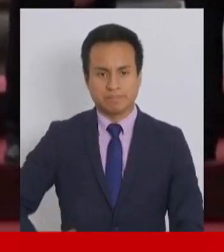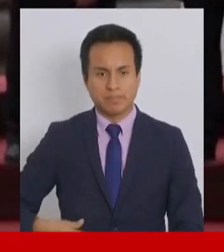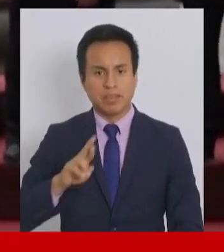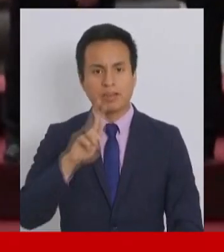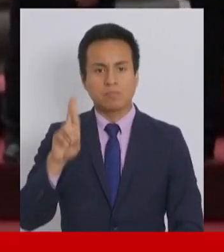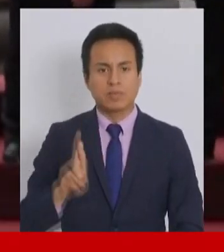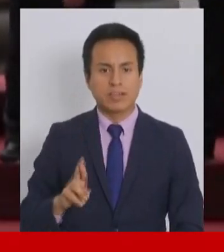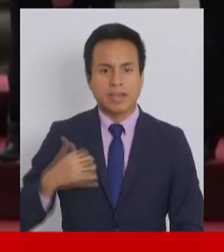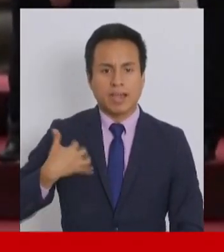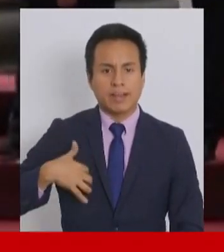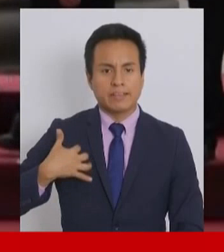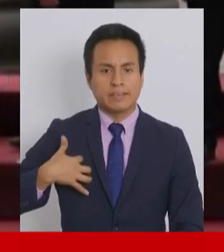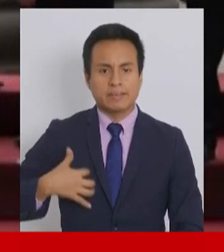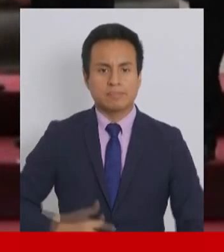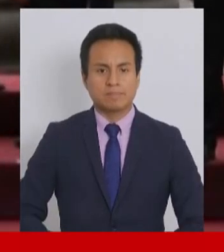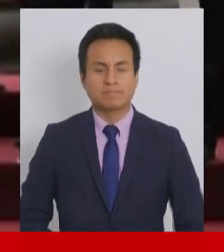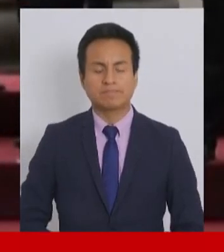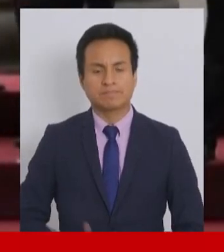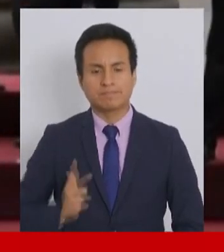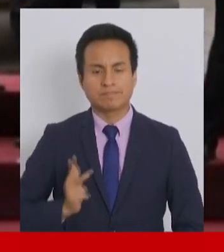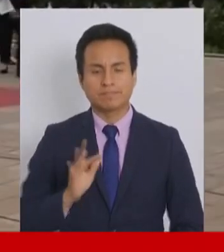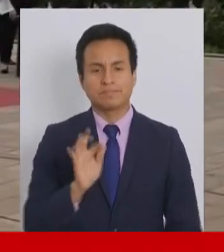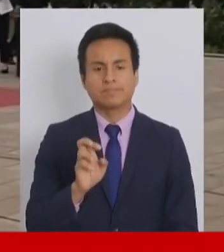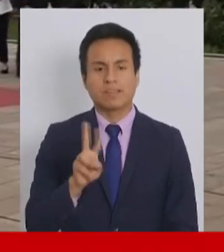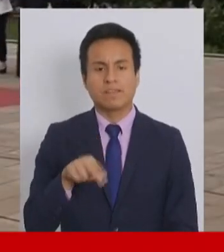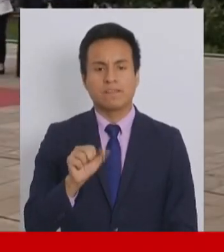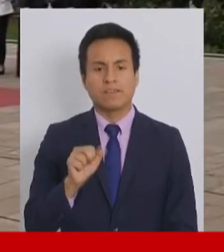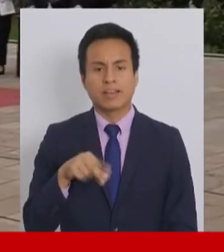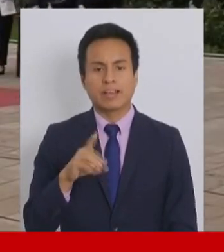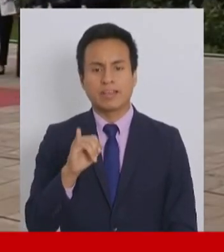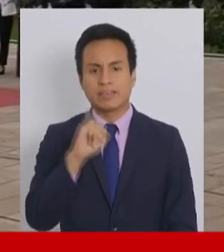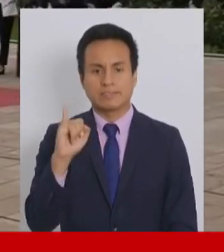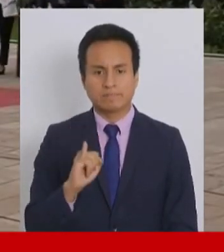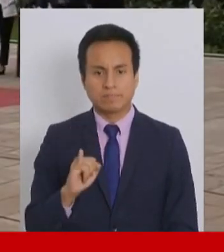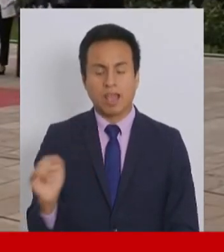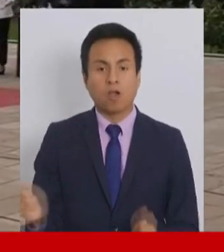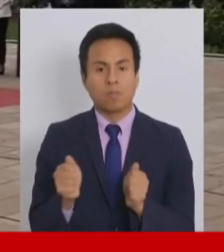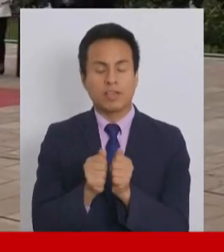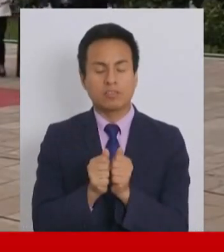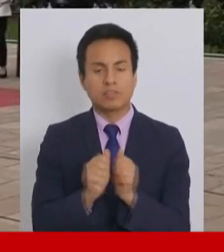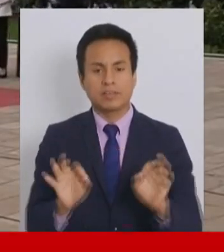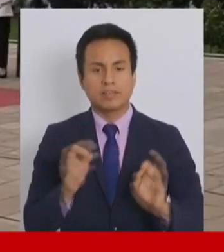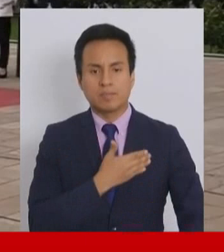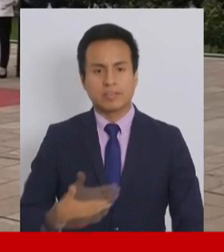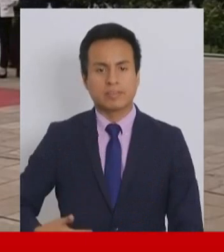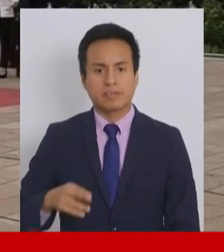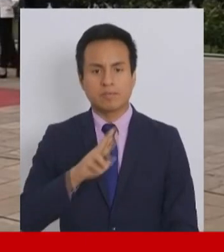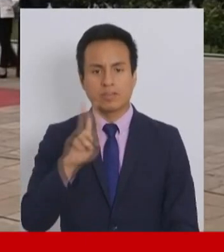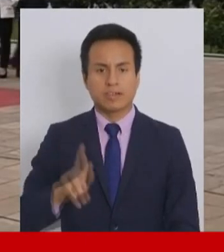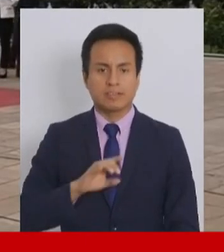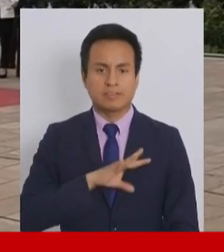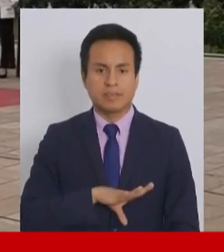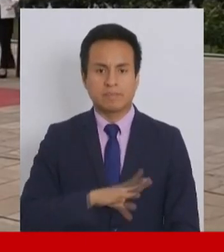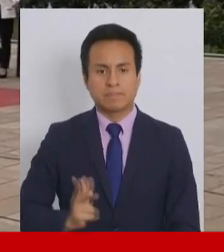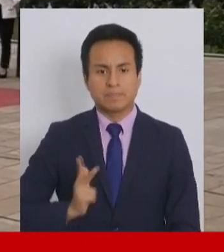de la República de la firma Argentina, de acuerdos comerciales y de Alberto otros rubros Fernández, tras una reunión bilateral que de acaban de mantener